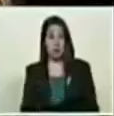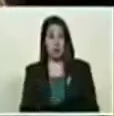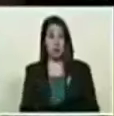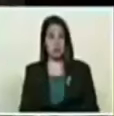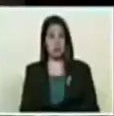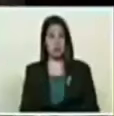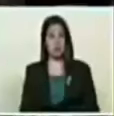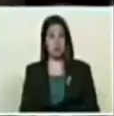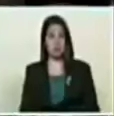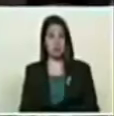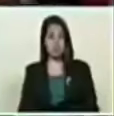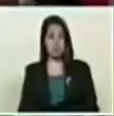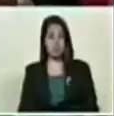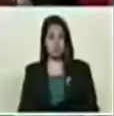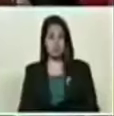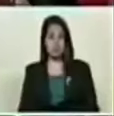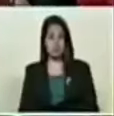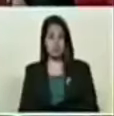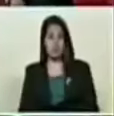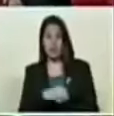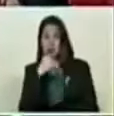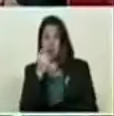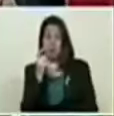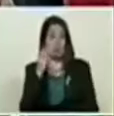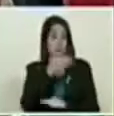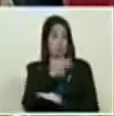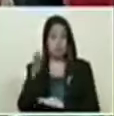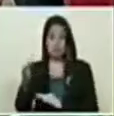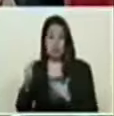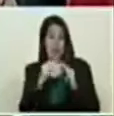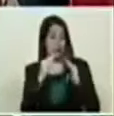Son ustedes las que llegan al hogar y dicen la verdad.